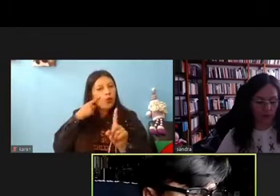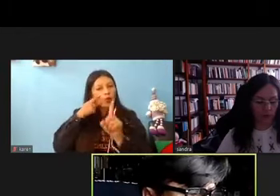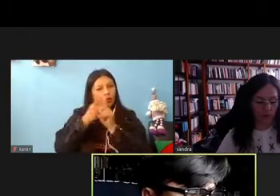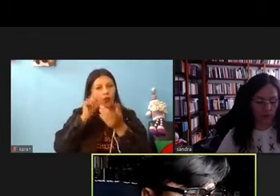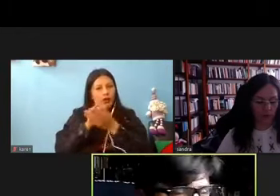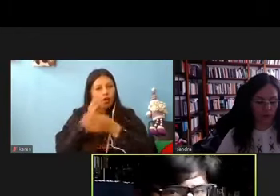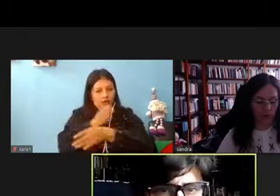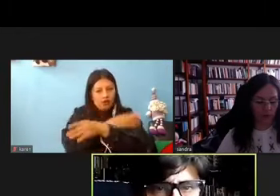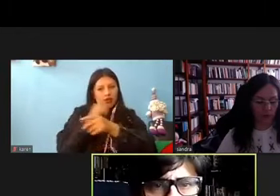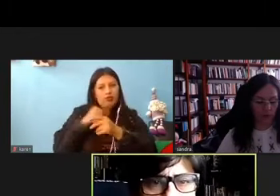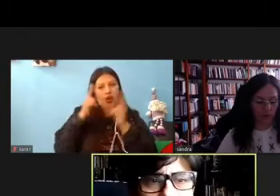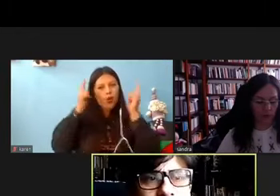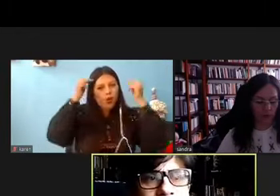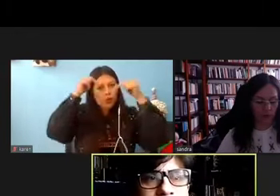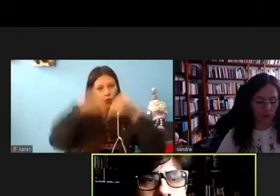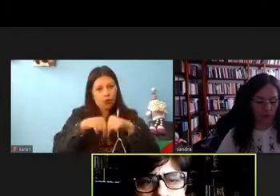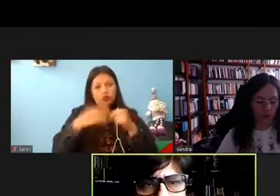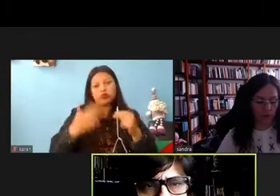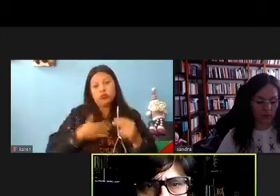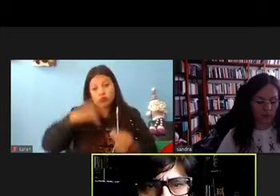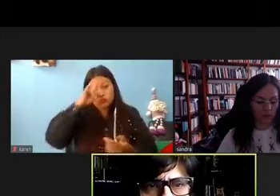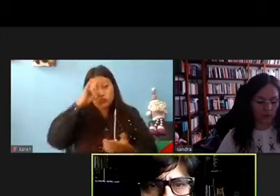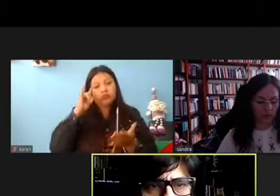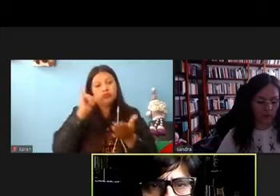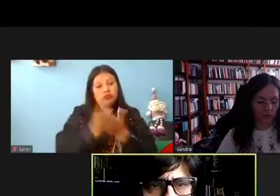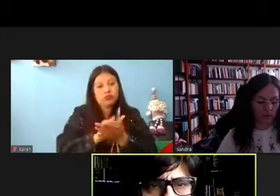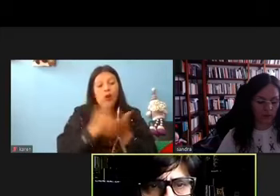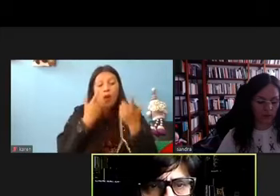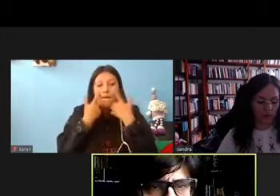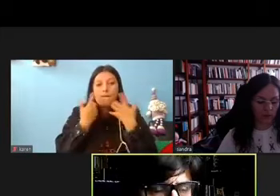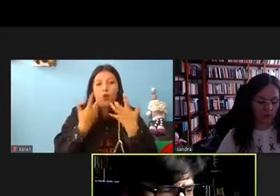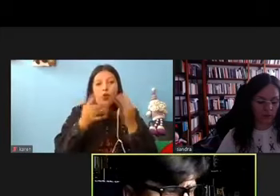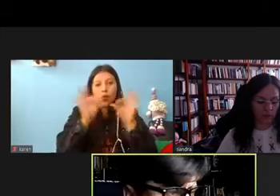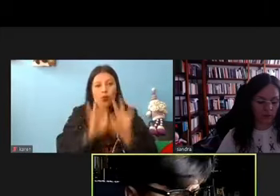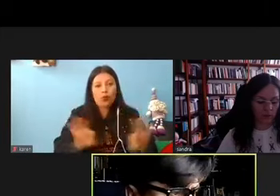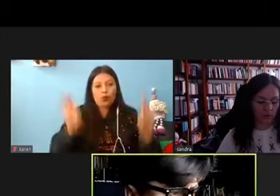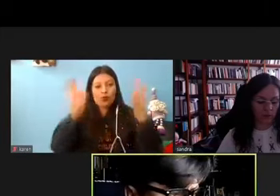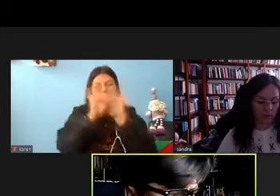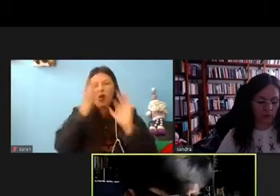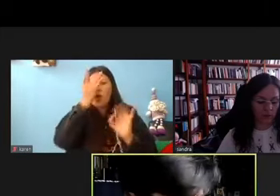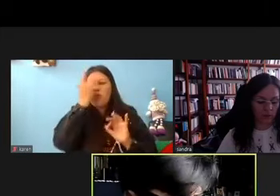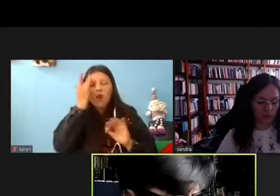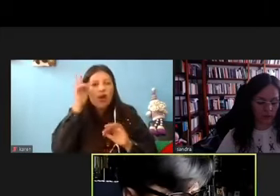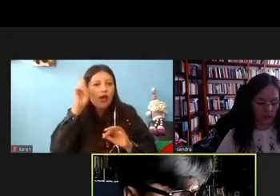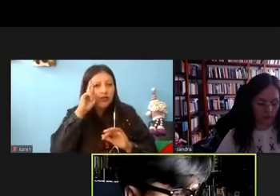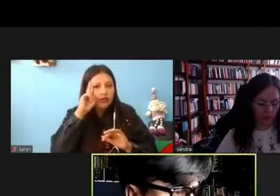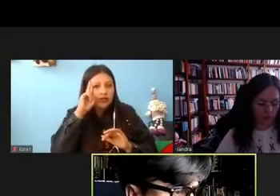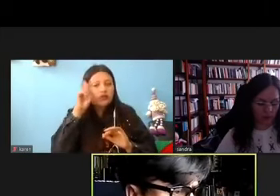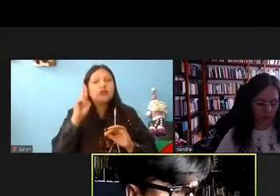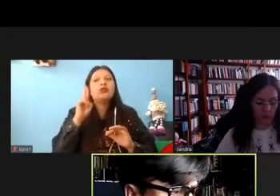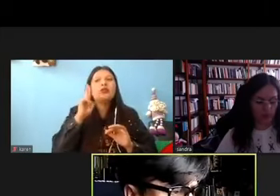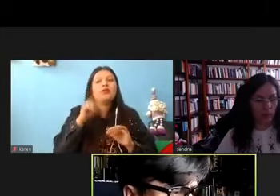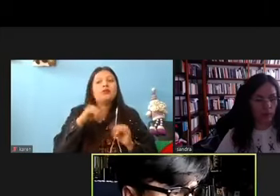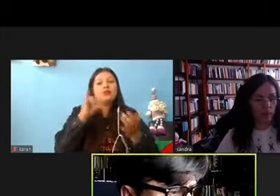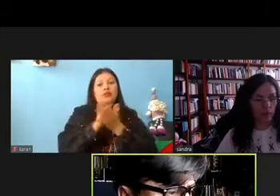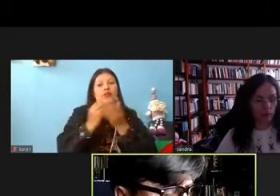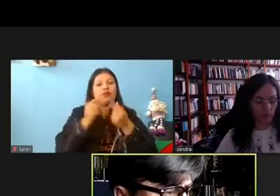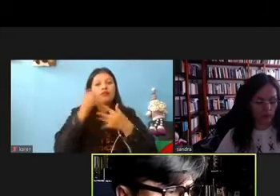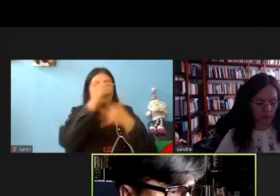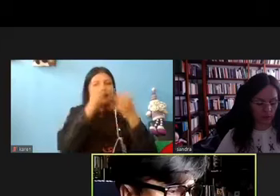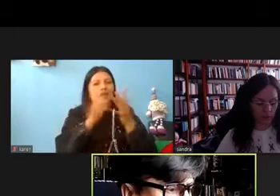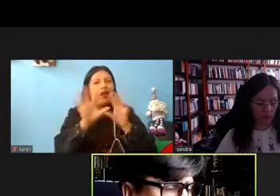tenido este encuentro, que creo yo que ha sido muy importante porque ha abierto como canales de